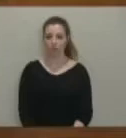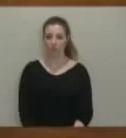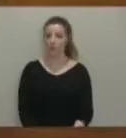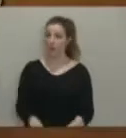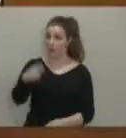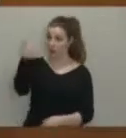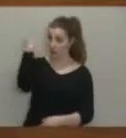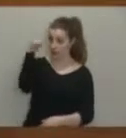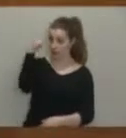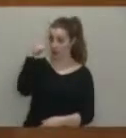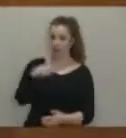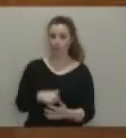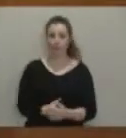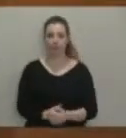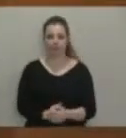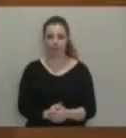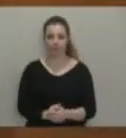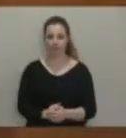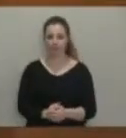Señor presidente,